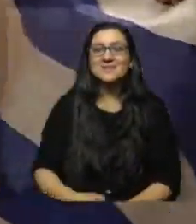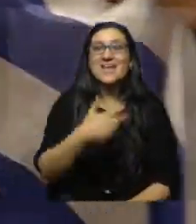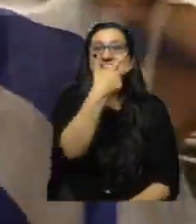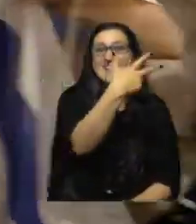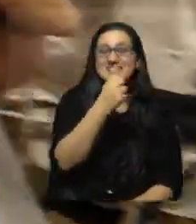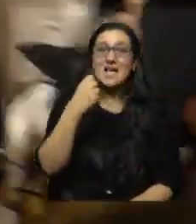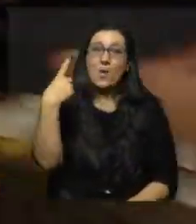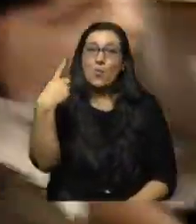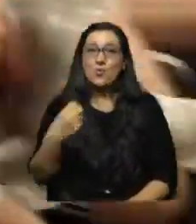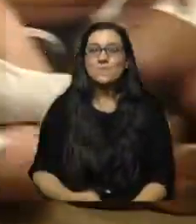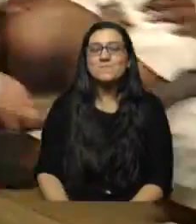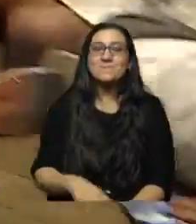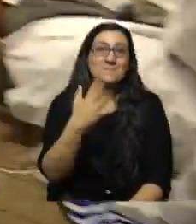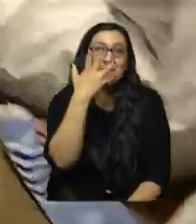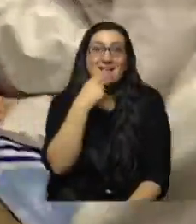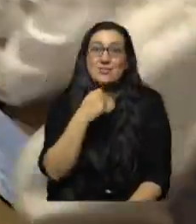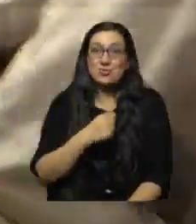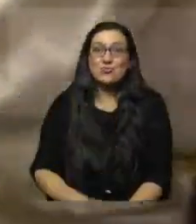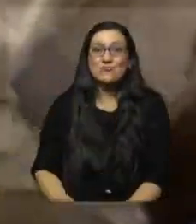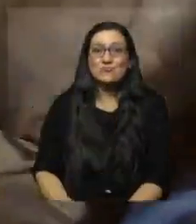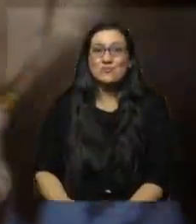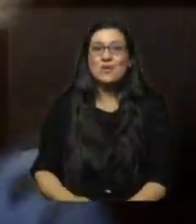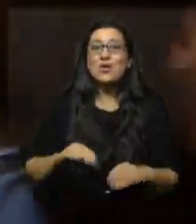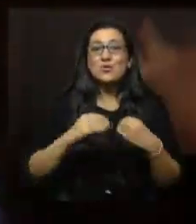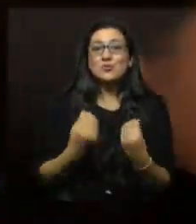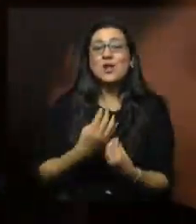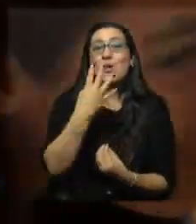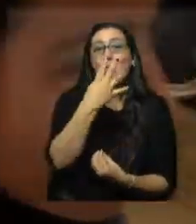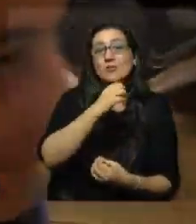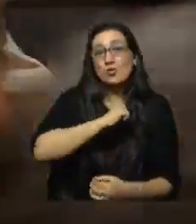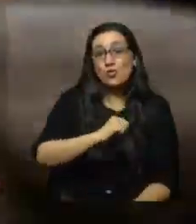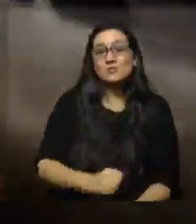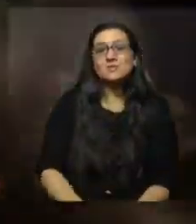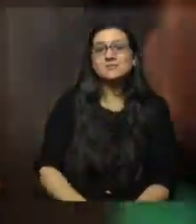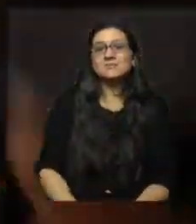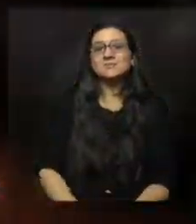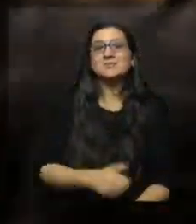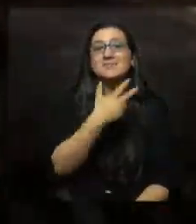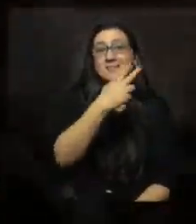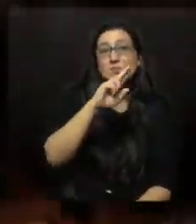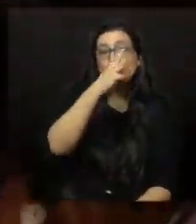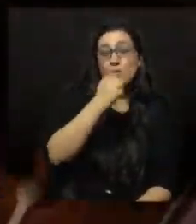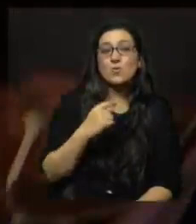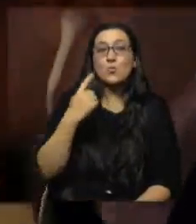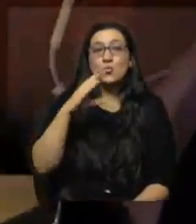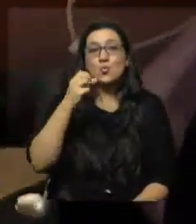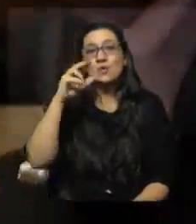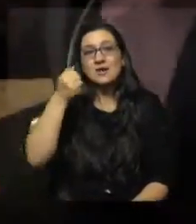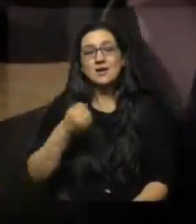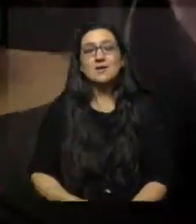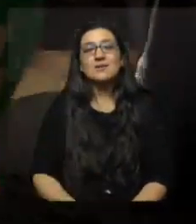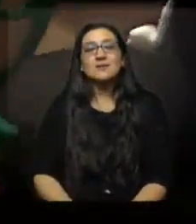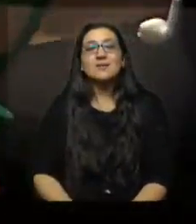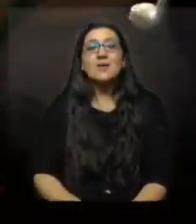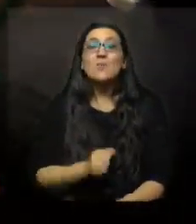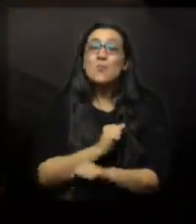3-1. 3-1, me encantó. Ve 4 goles, 4 emociones, 3 para nosotros, 1 para Corea. ¿Nos ve campeones del mundo? ¿Podemos traer la copa? Sí, claro.